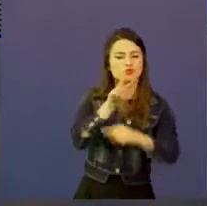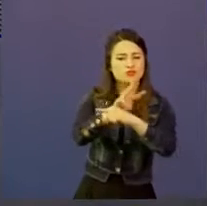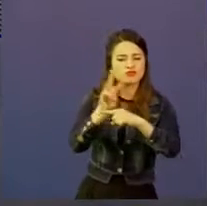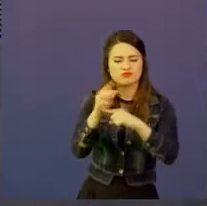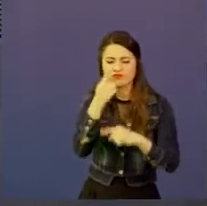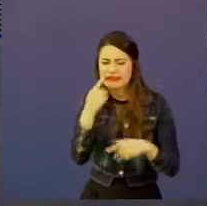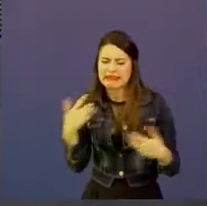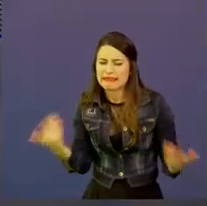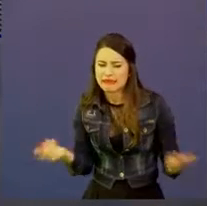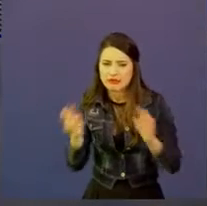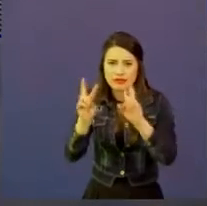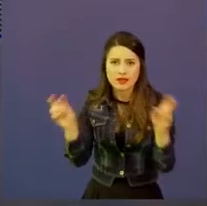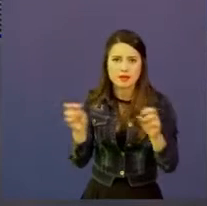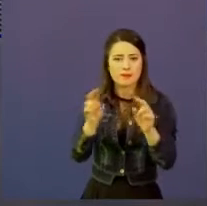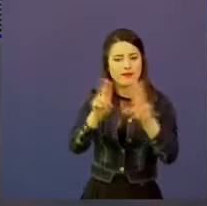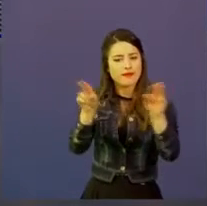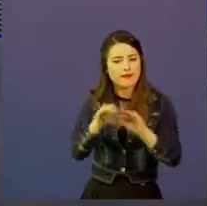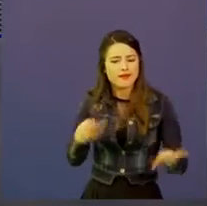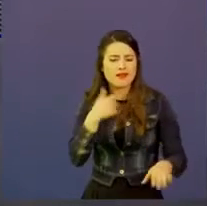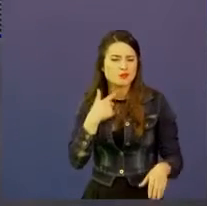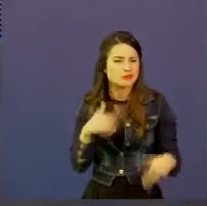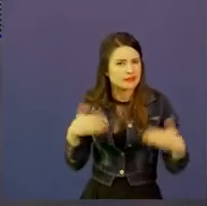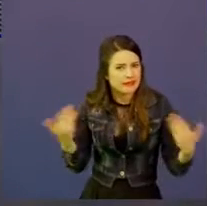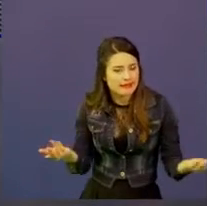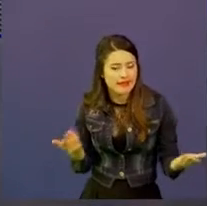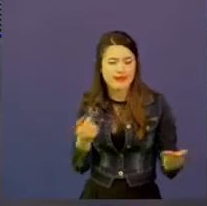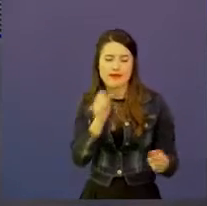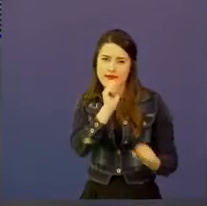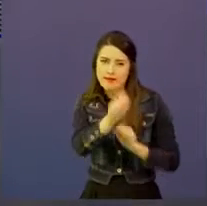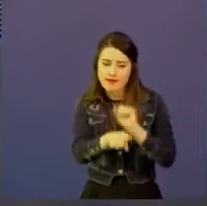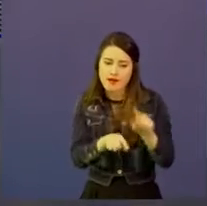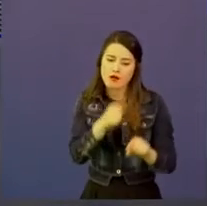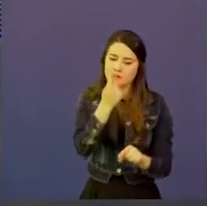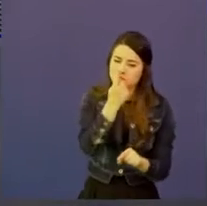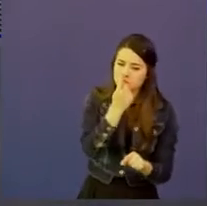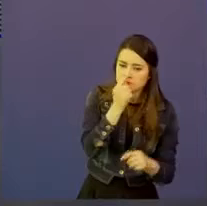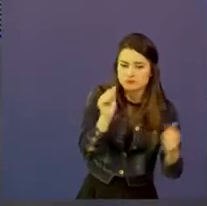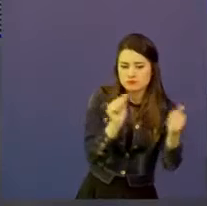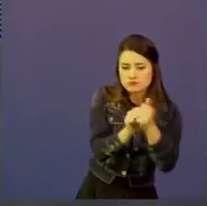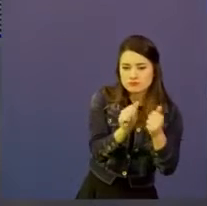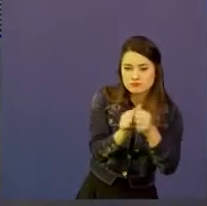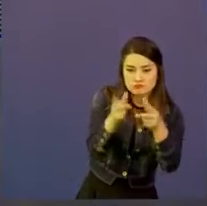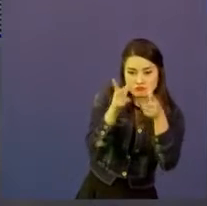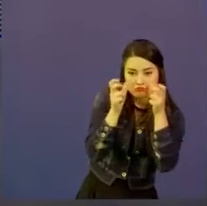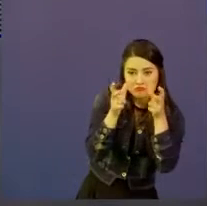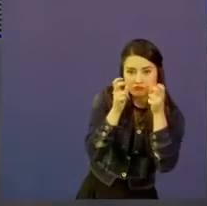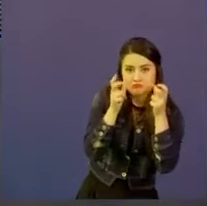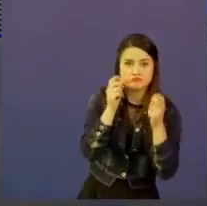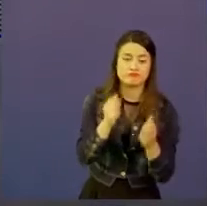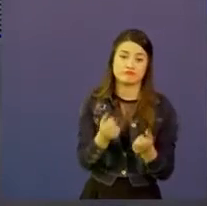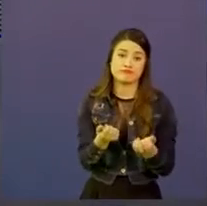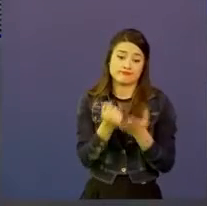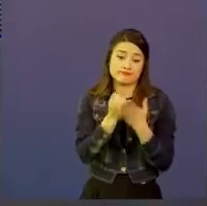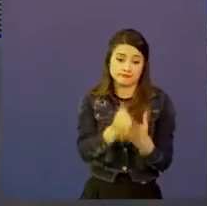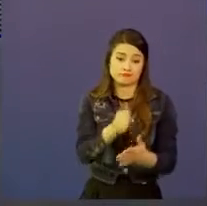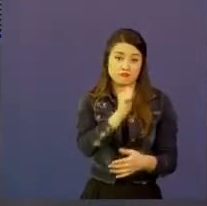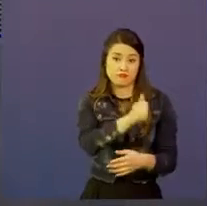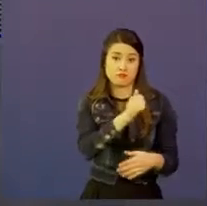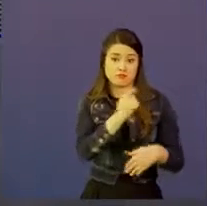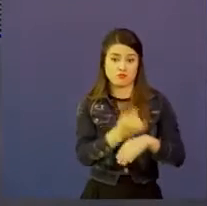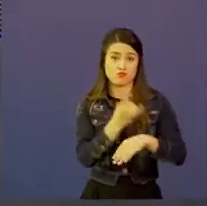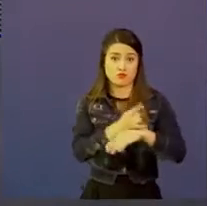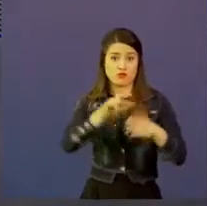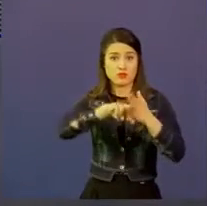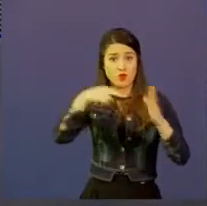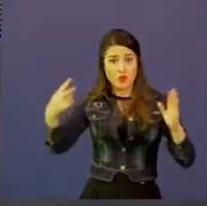y cómo los acompañan y los guían para sacar mucho mayor provecho de las herramientas digitales. Y desde esa